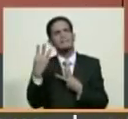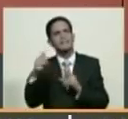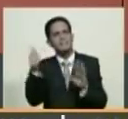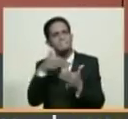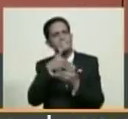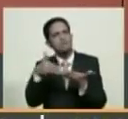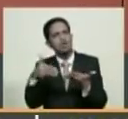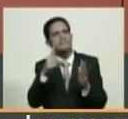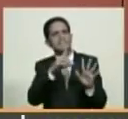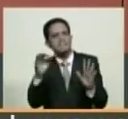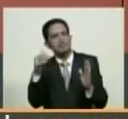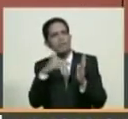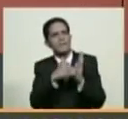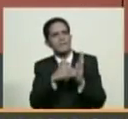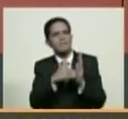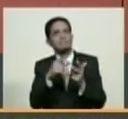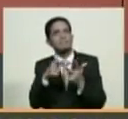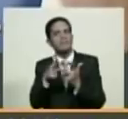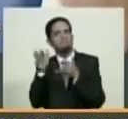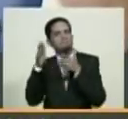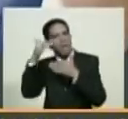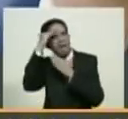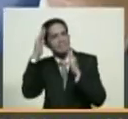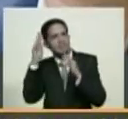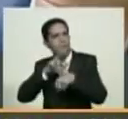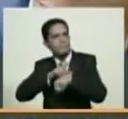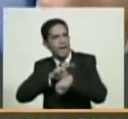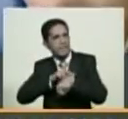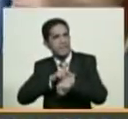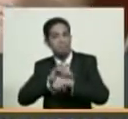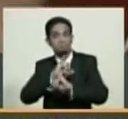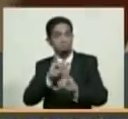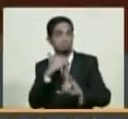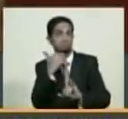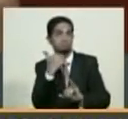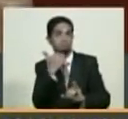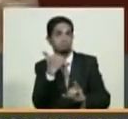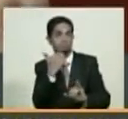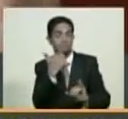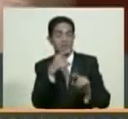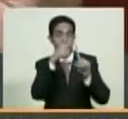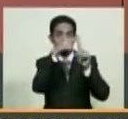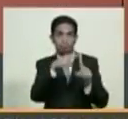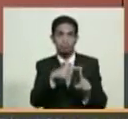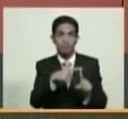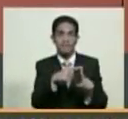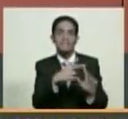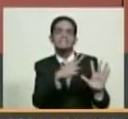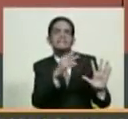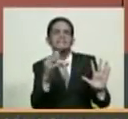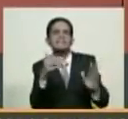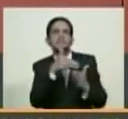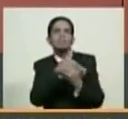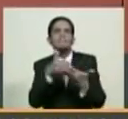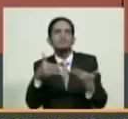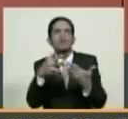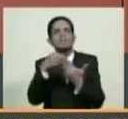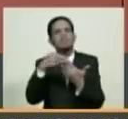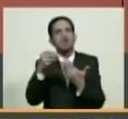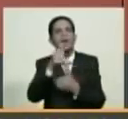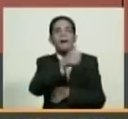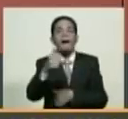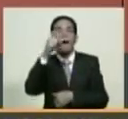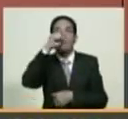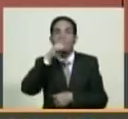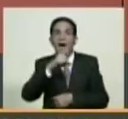336.600.000 por concepto de consultas médicas. Ya estamos cerca de los 700 millones de dólares cada año